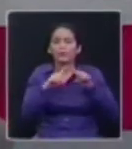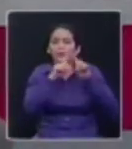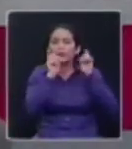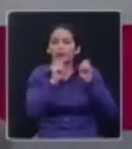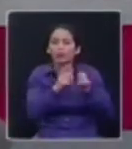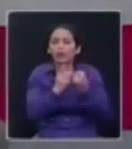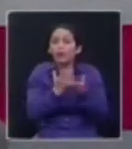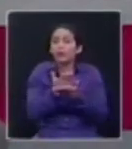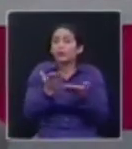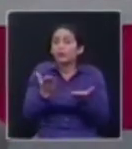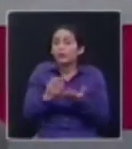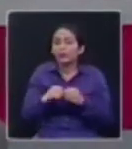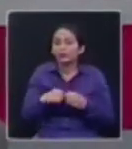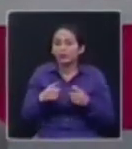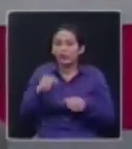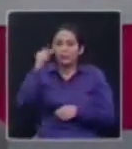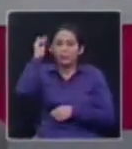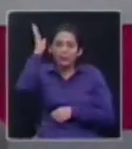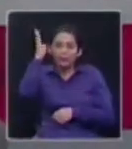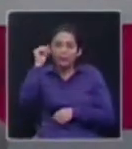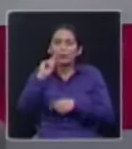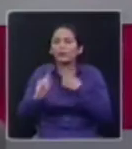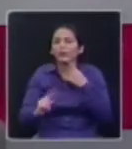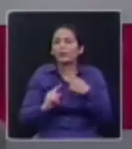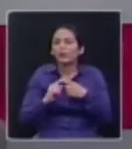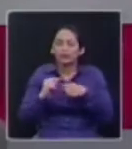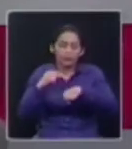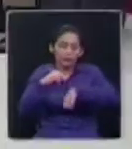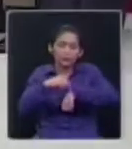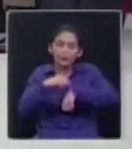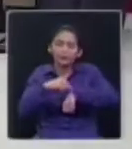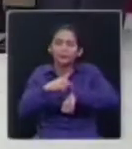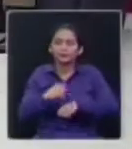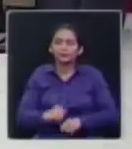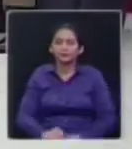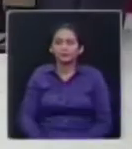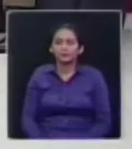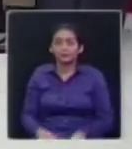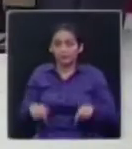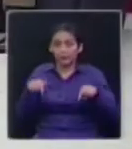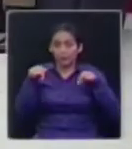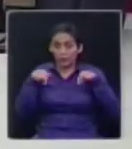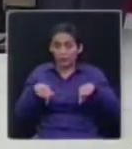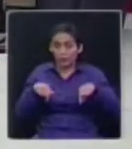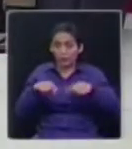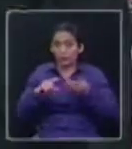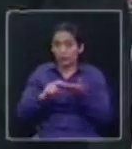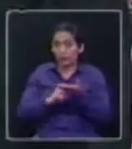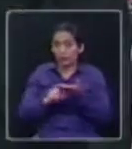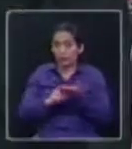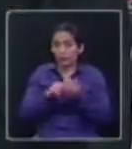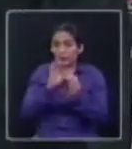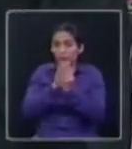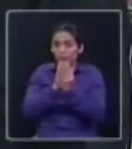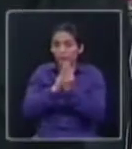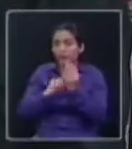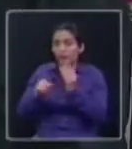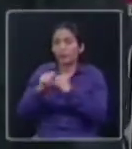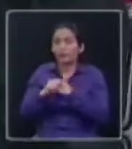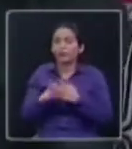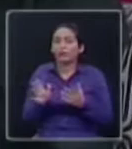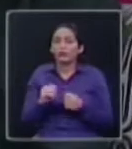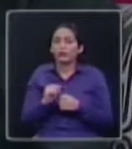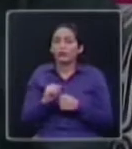se realizará? ¿A qué hora estará abierto al público? Hoy tenemos una serie de relatorios internos con el Tecnológico Bolivariano y con